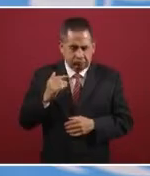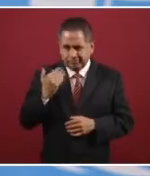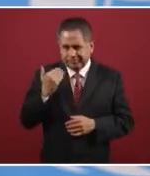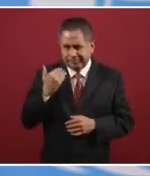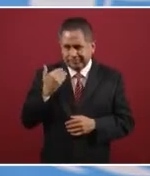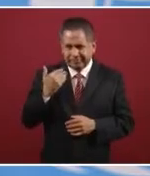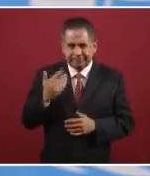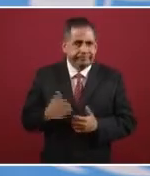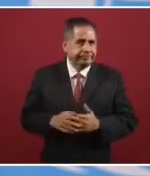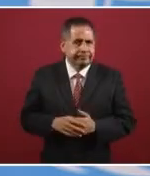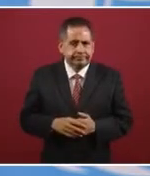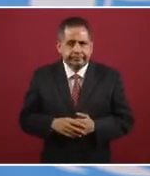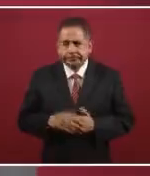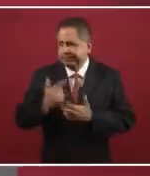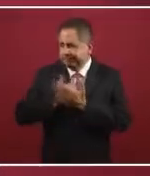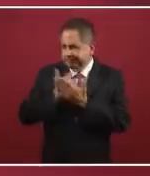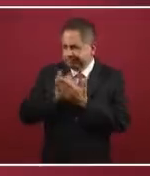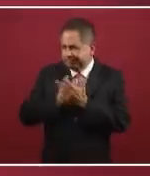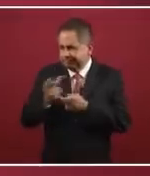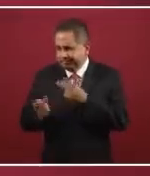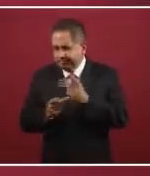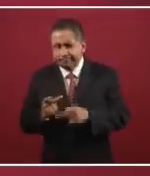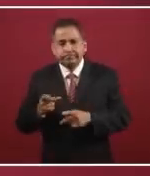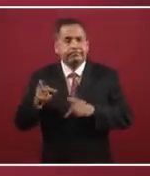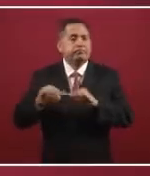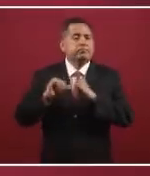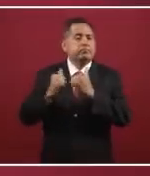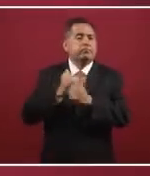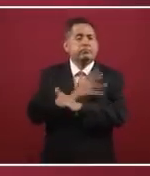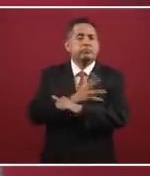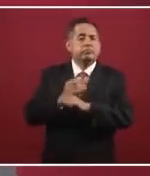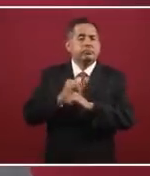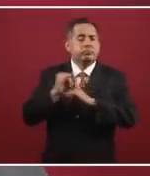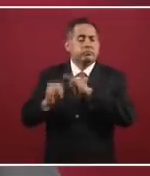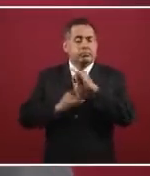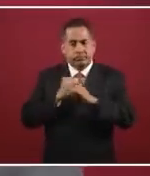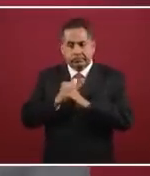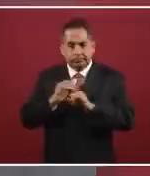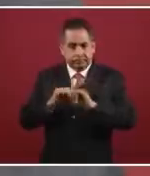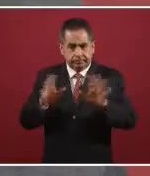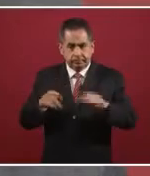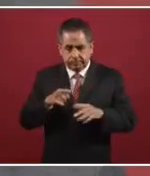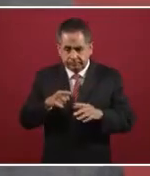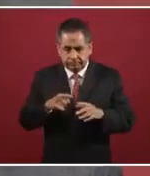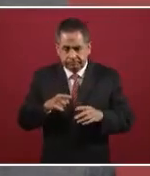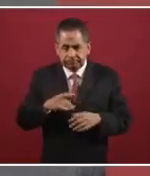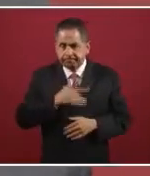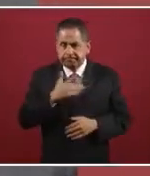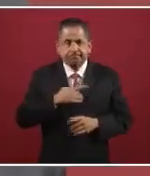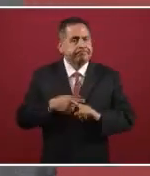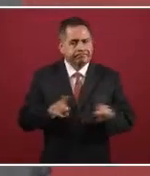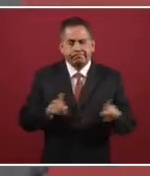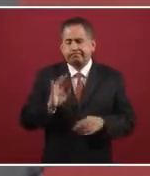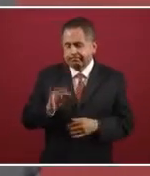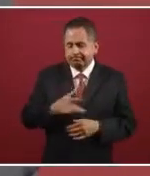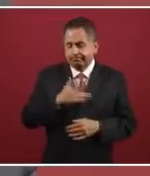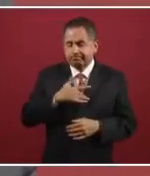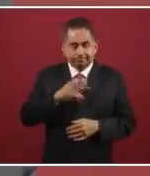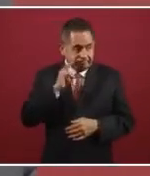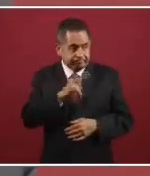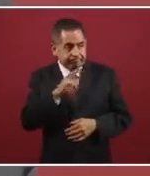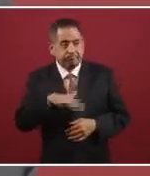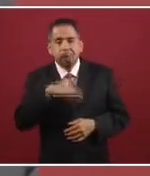días una encuesta de Transparencia Internacional y ya es otra la percepción sobre la